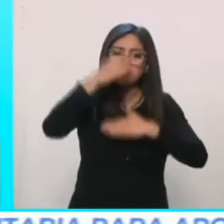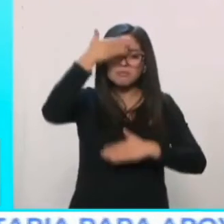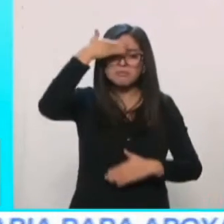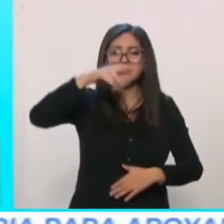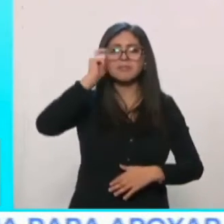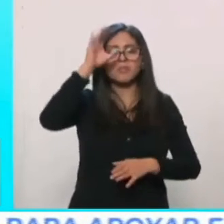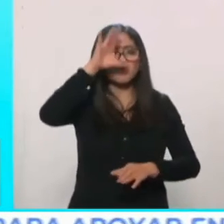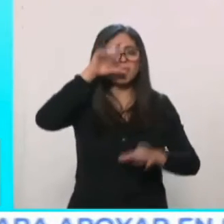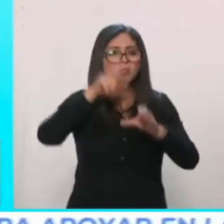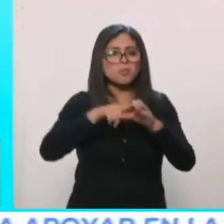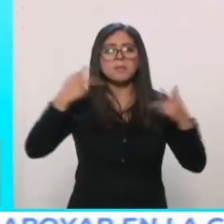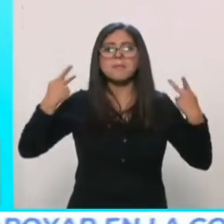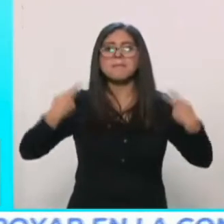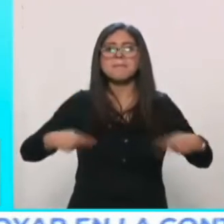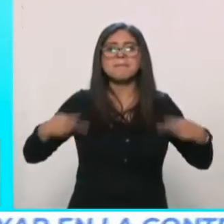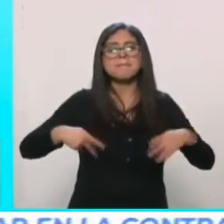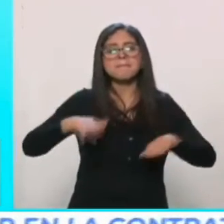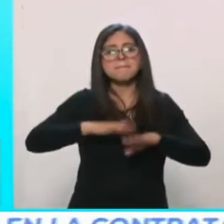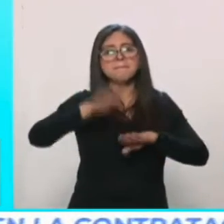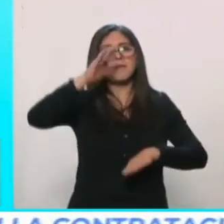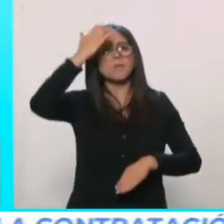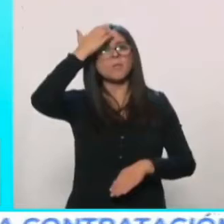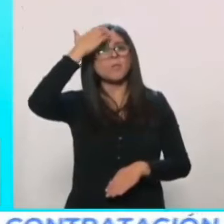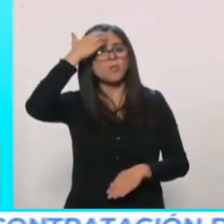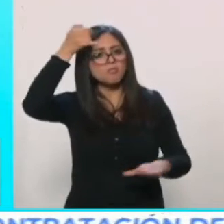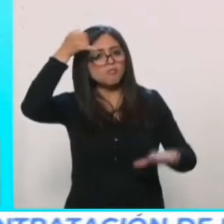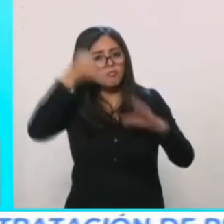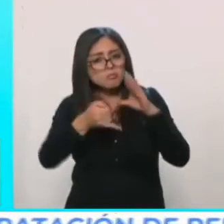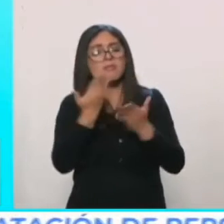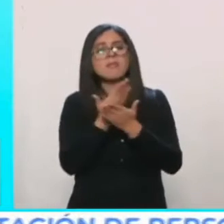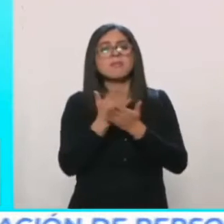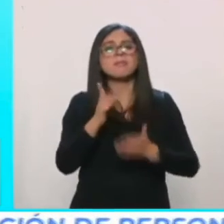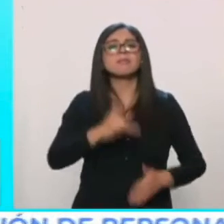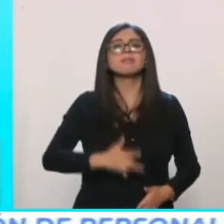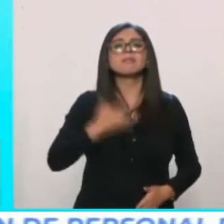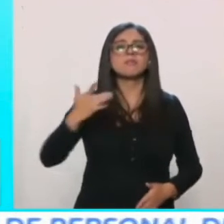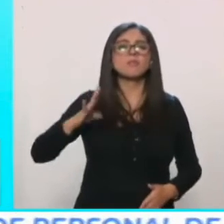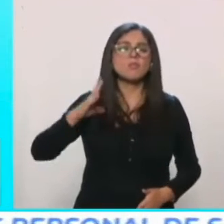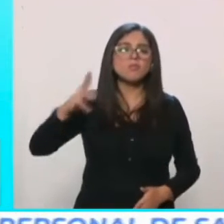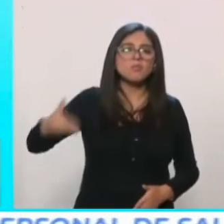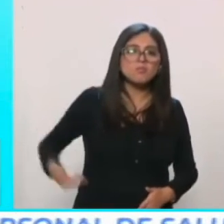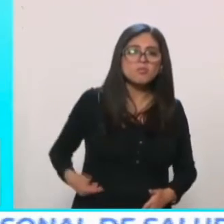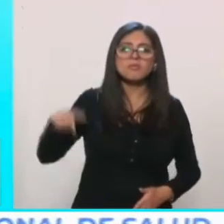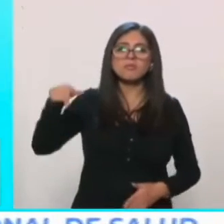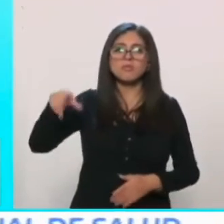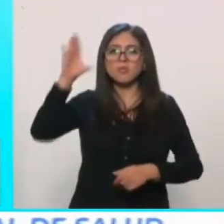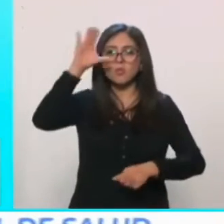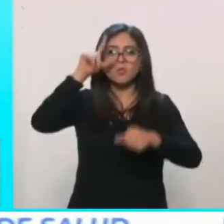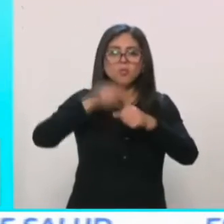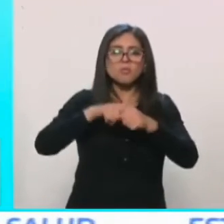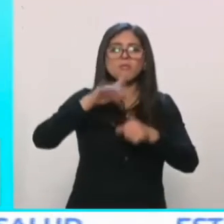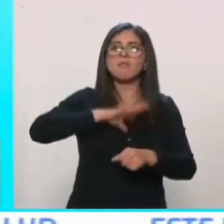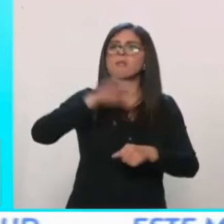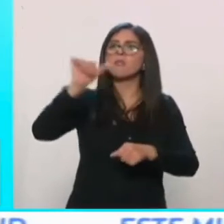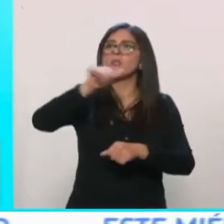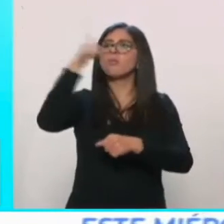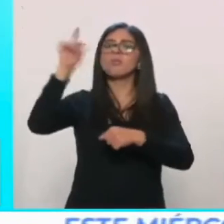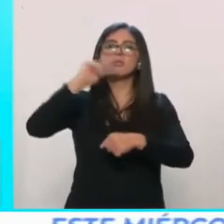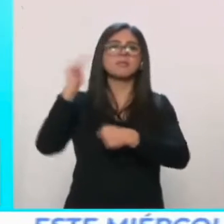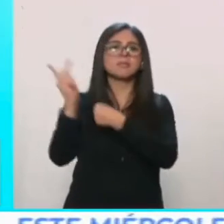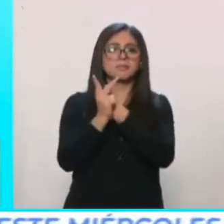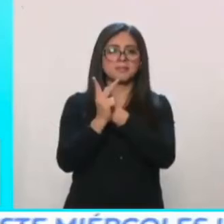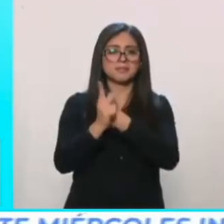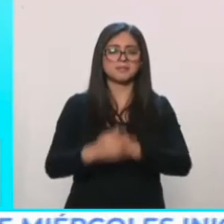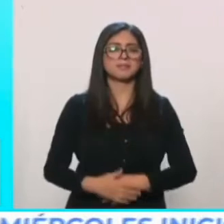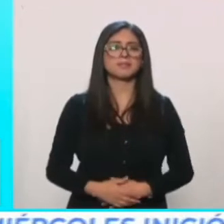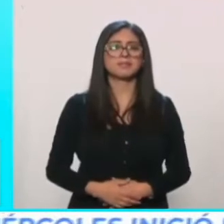sean protagonistas de la cultura y que estemos además cada vez más orgullosos de una cultura que trasciende nuestras fronteras. Secretario, qué importante lo que